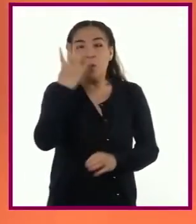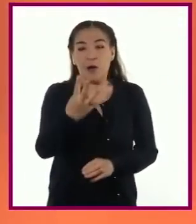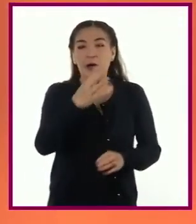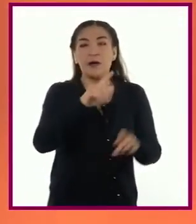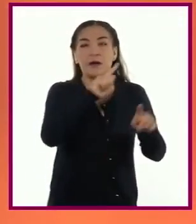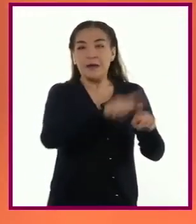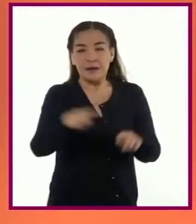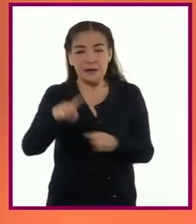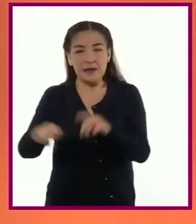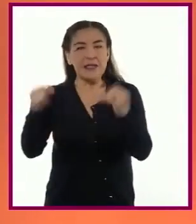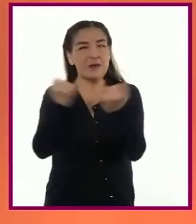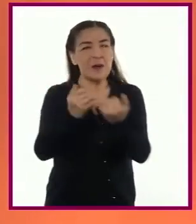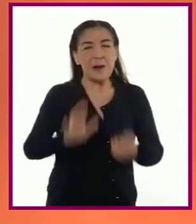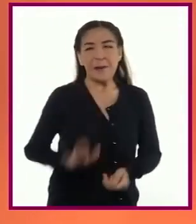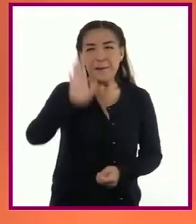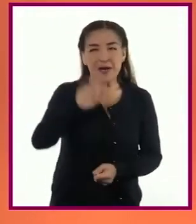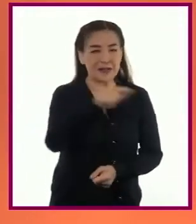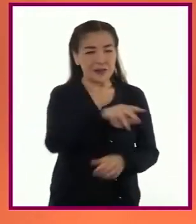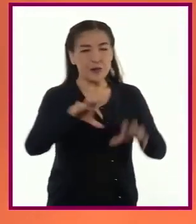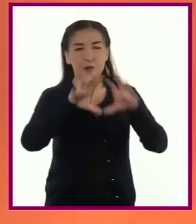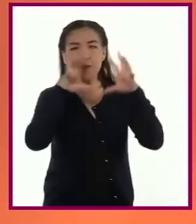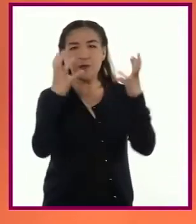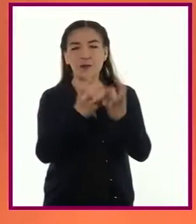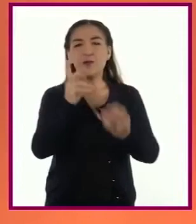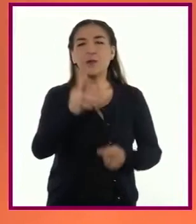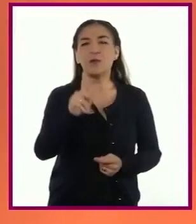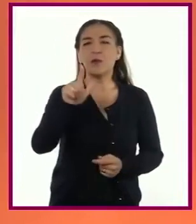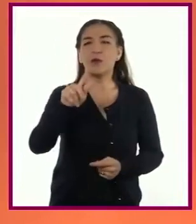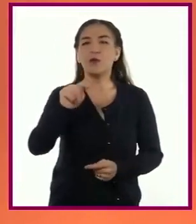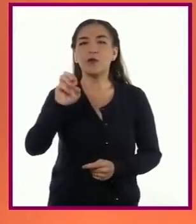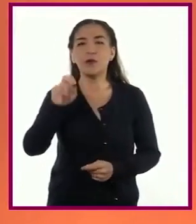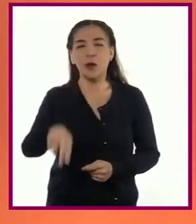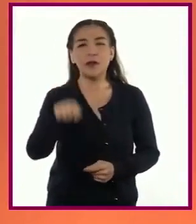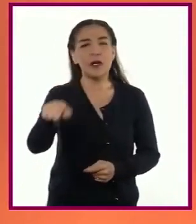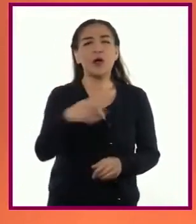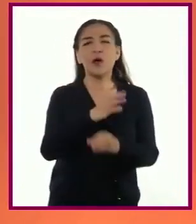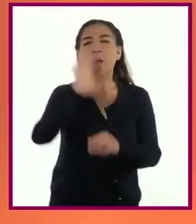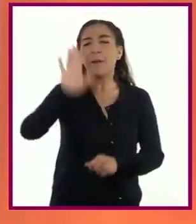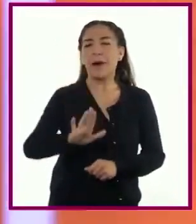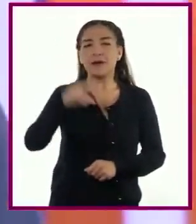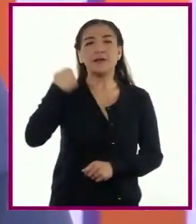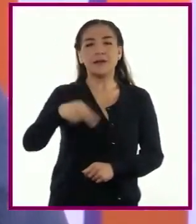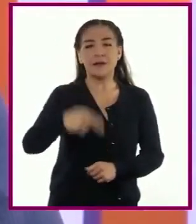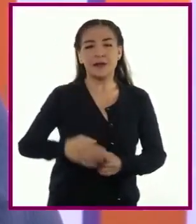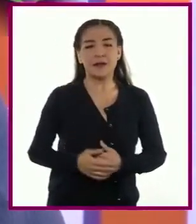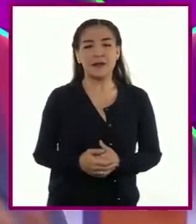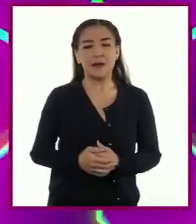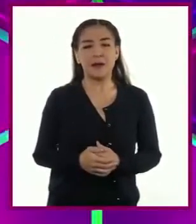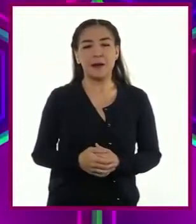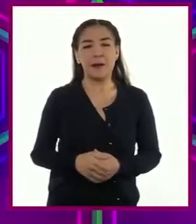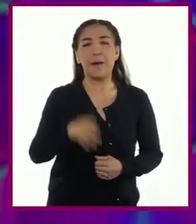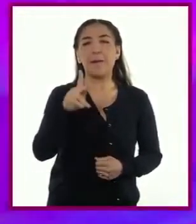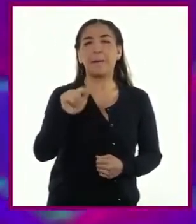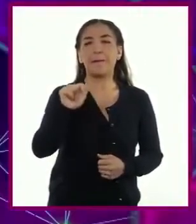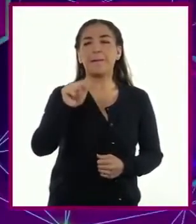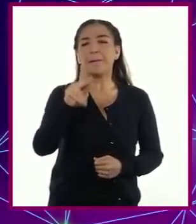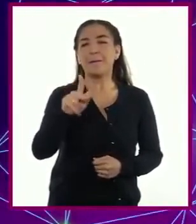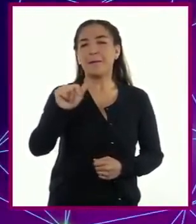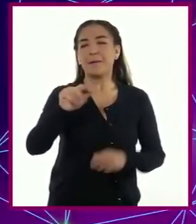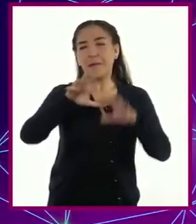similar a la de Plutón, y a la nueva categoría de objetos parecidos se les denominó planetas